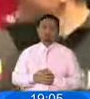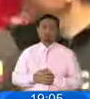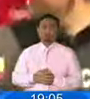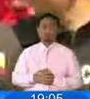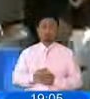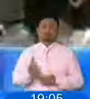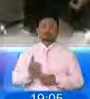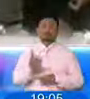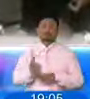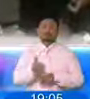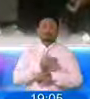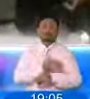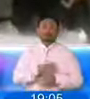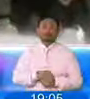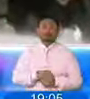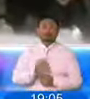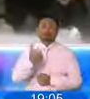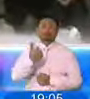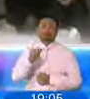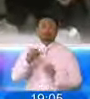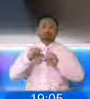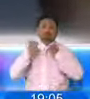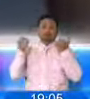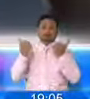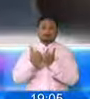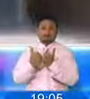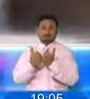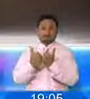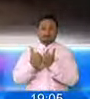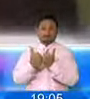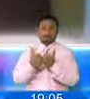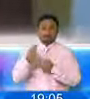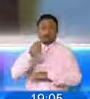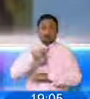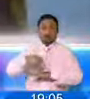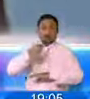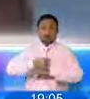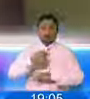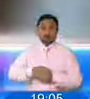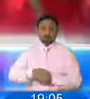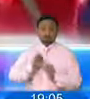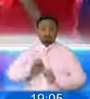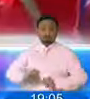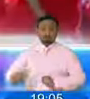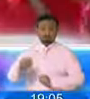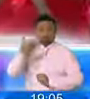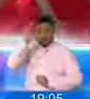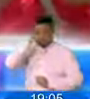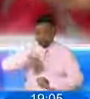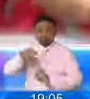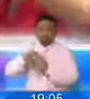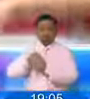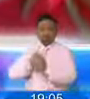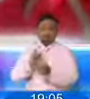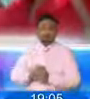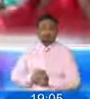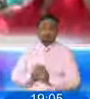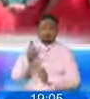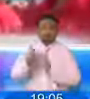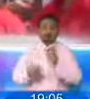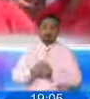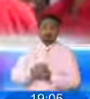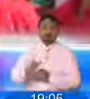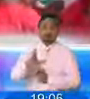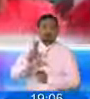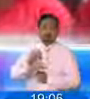Antes de que llegue una de los 10 asambleístas de Alianza País en Guayas, dispuesta a desafiliarse, una fila en franca